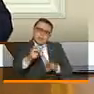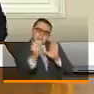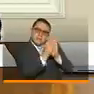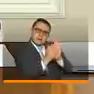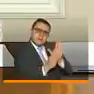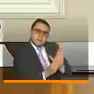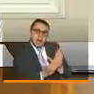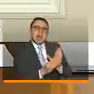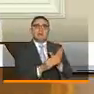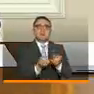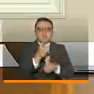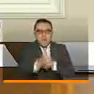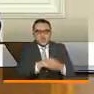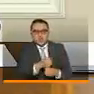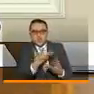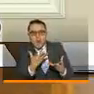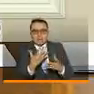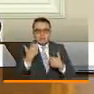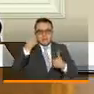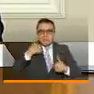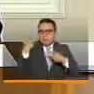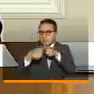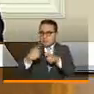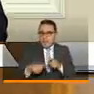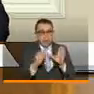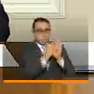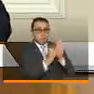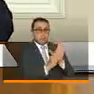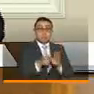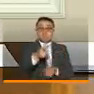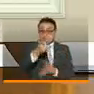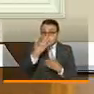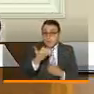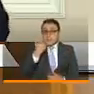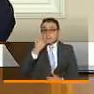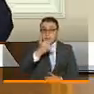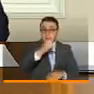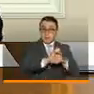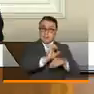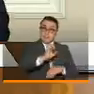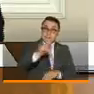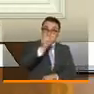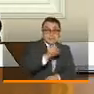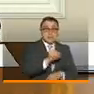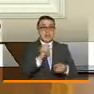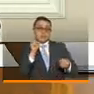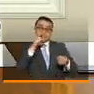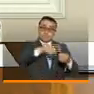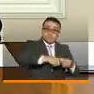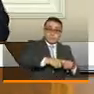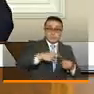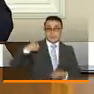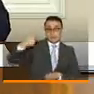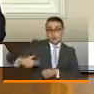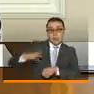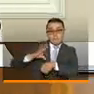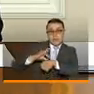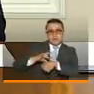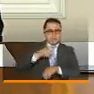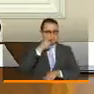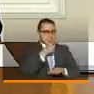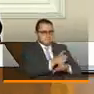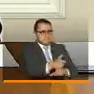como lo hemos hecho en Prevención y Acción, no sobra la llamadita a la EPS, registrar las condiciones, mirar el estado de la historia clínica para ver